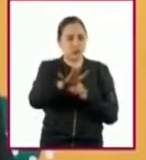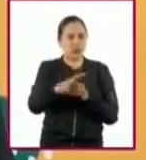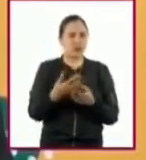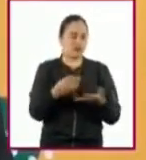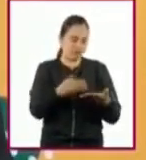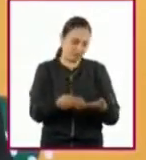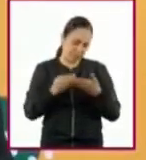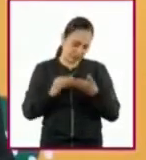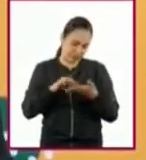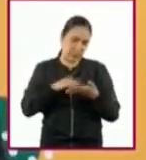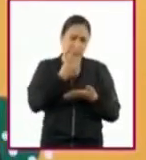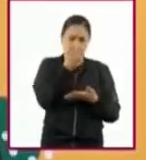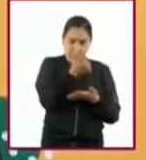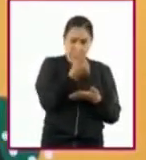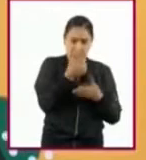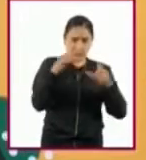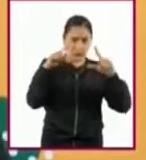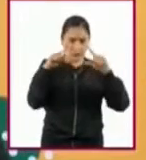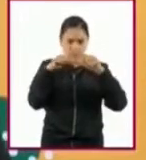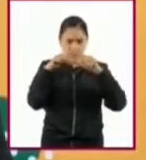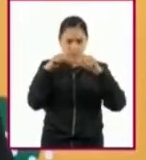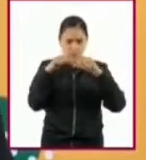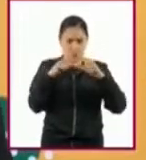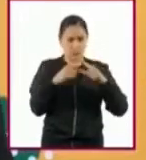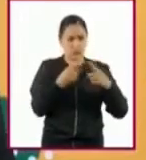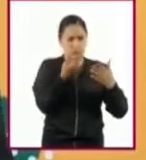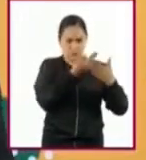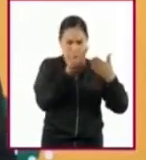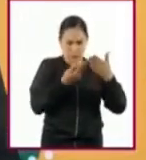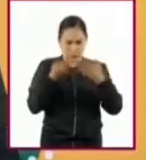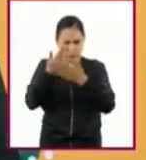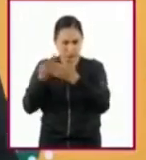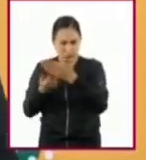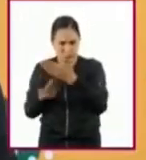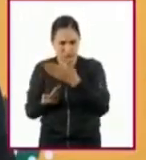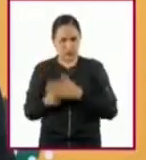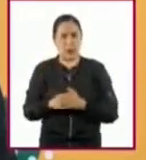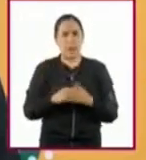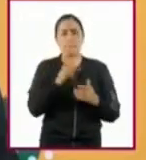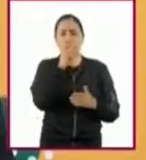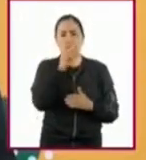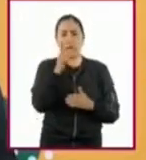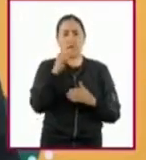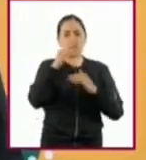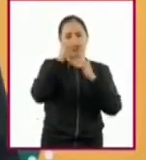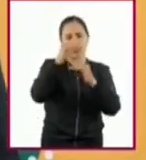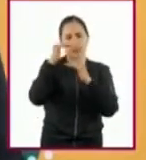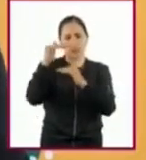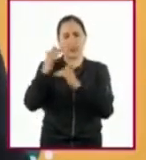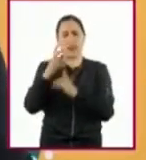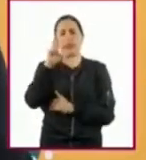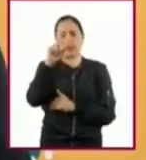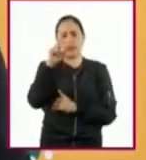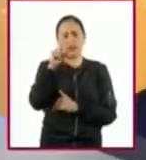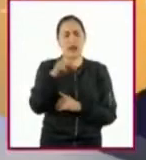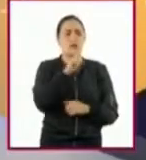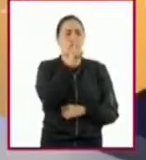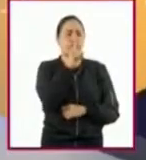trazar 6 triángulos. En este caso, para cumplir con el límite de 30 palabras, se omitieron algunas